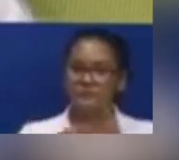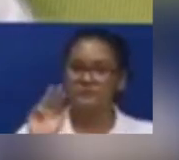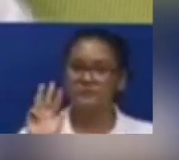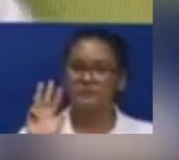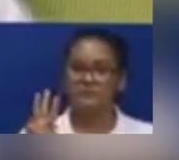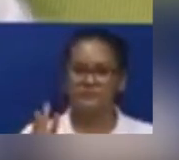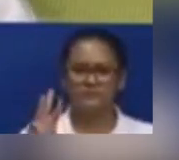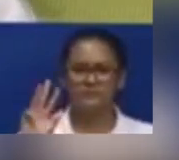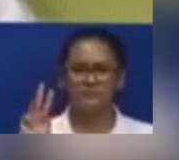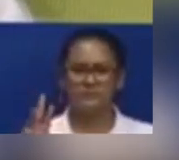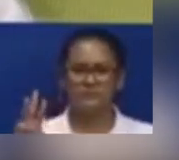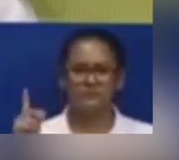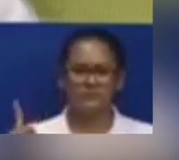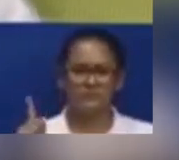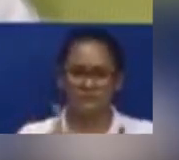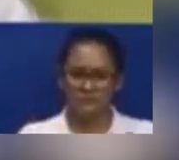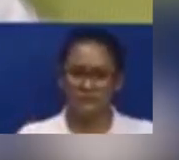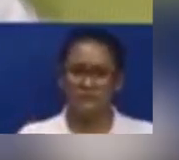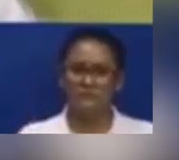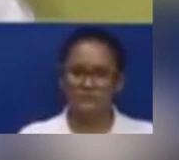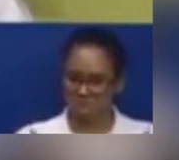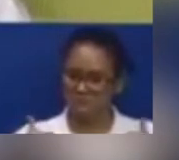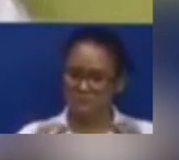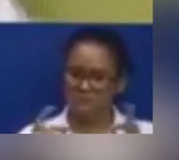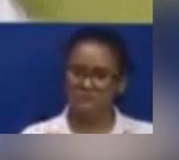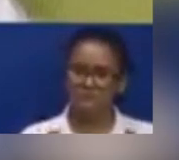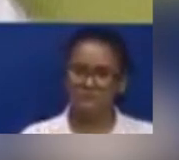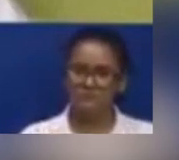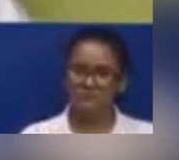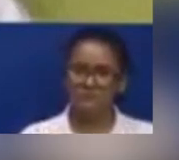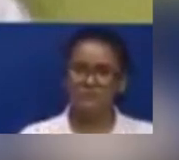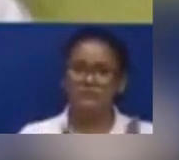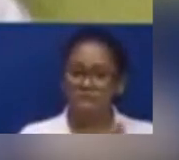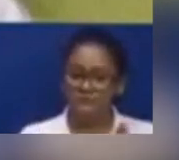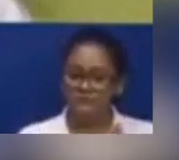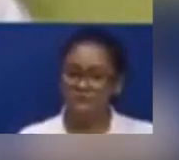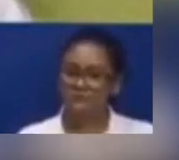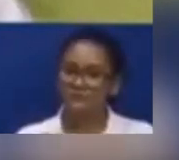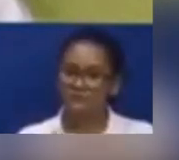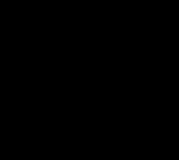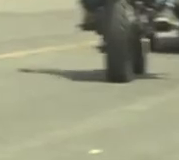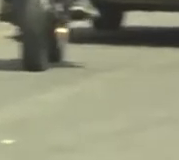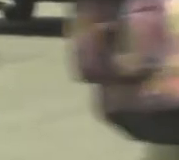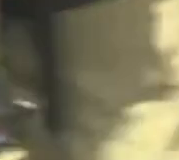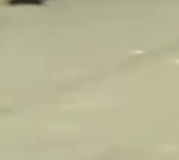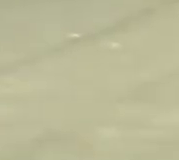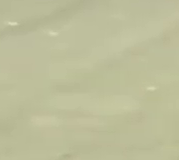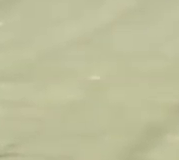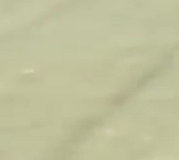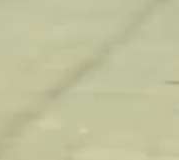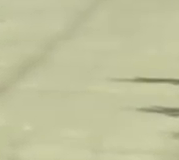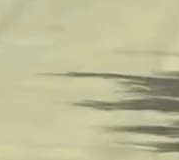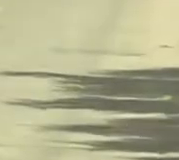2.731 nicaragüenses. Se han presentado casos en brote a través de contactos claramente establecidos. No obstante,